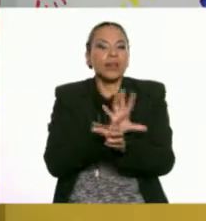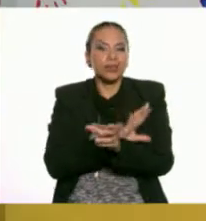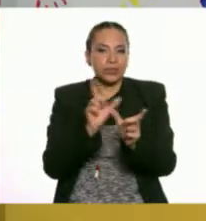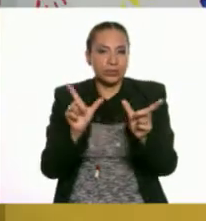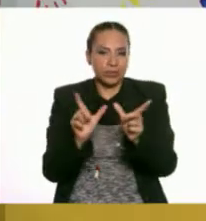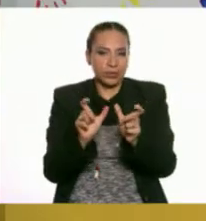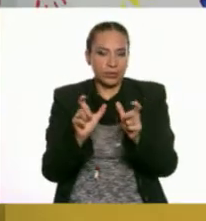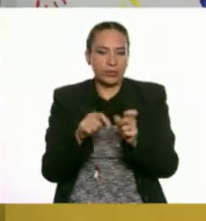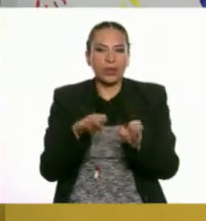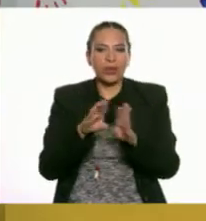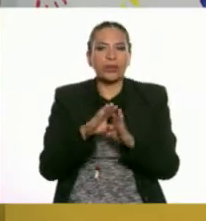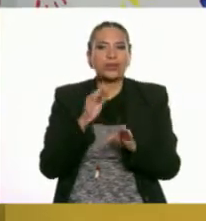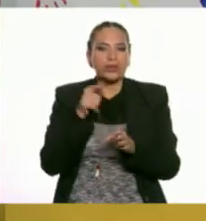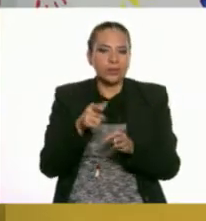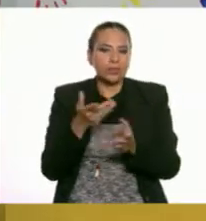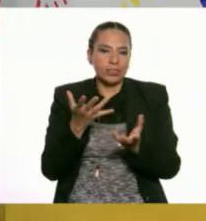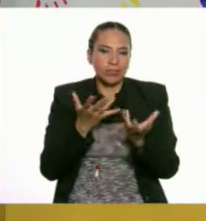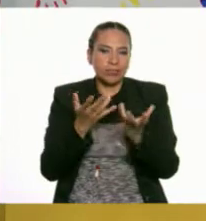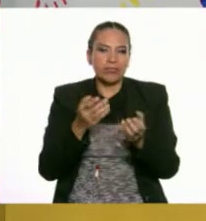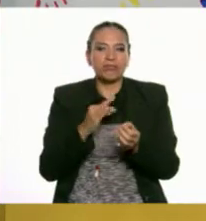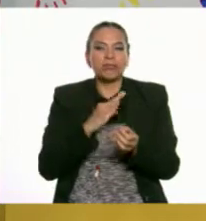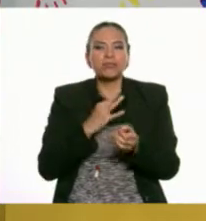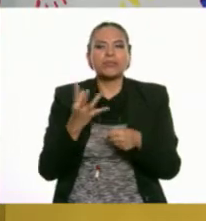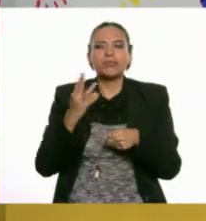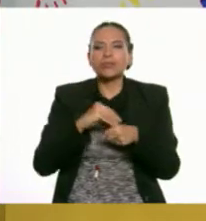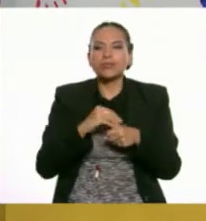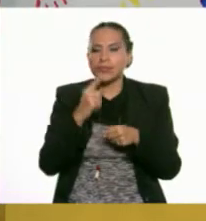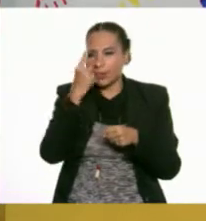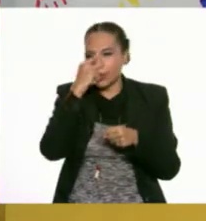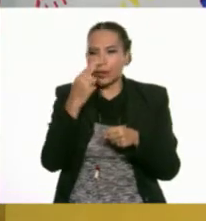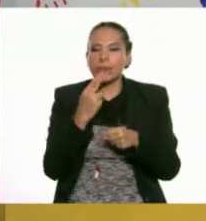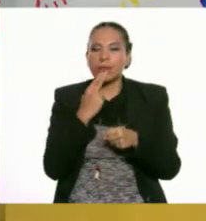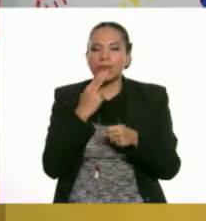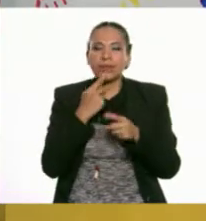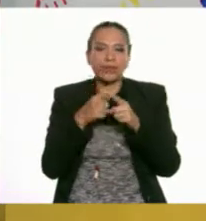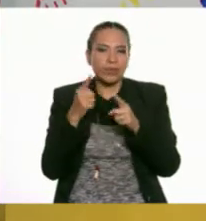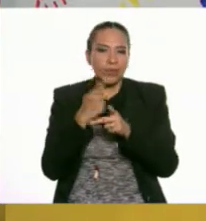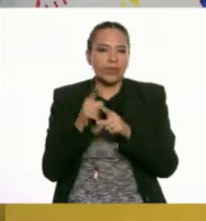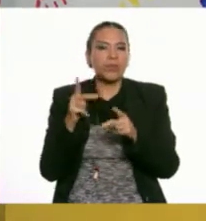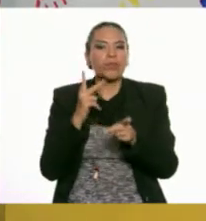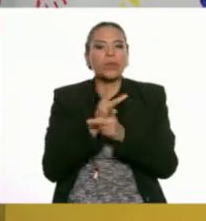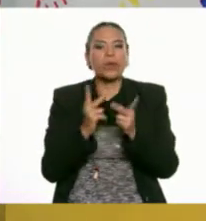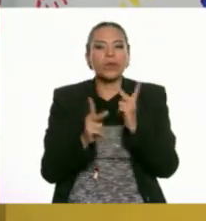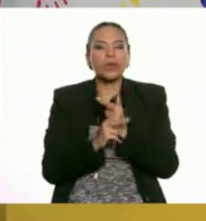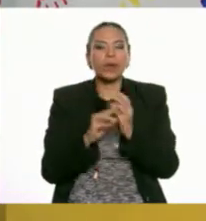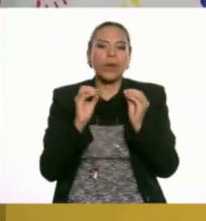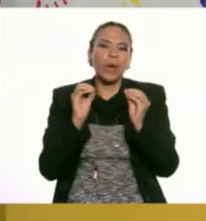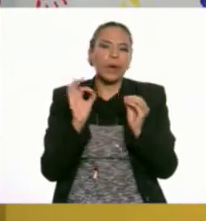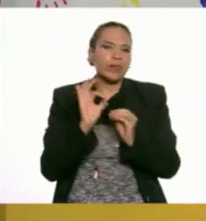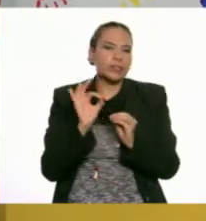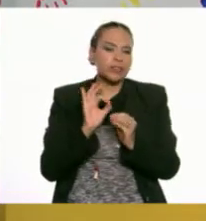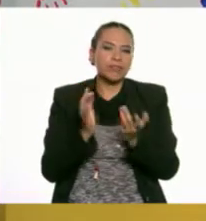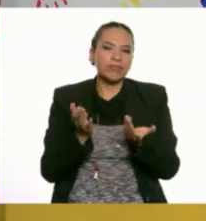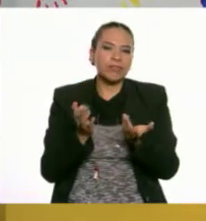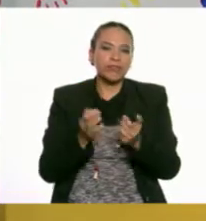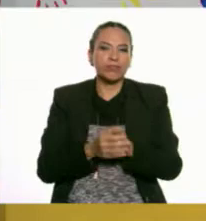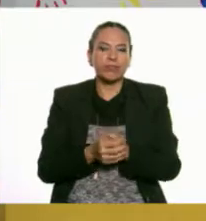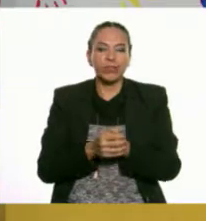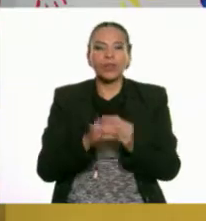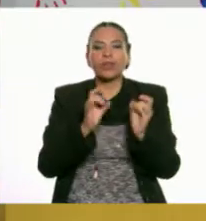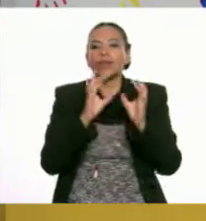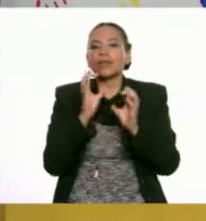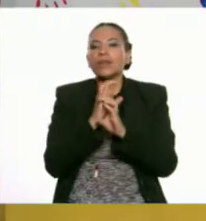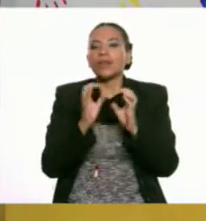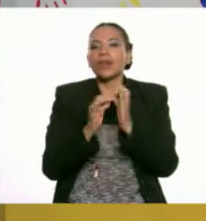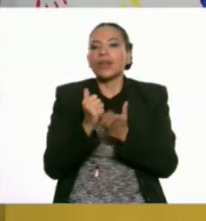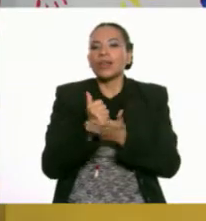los imanes artificiales, nos permiten tener varios productos o situaciones